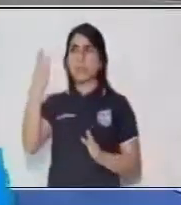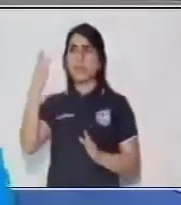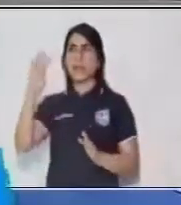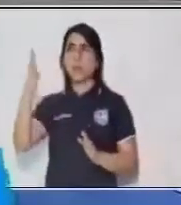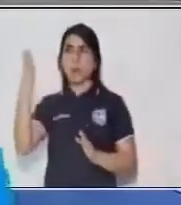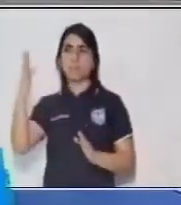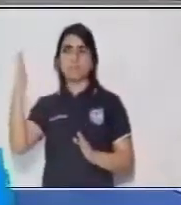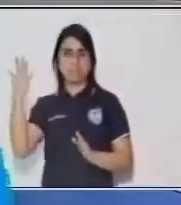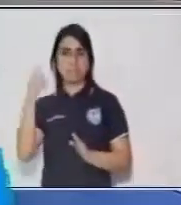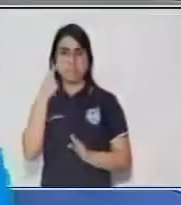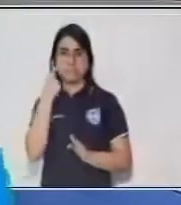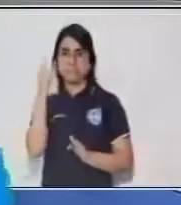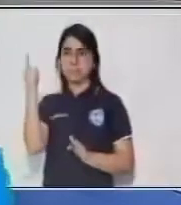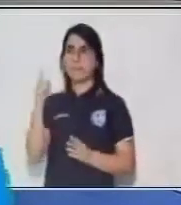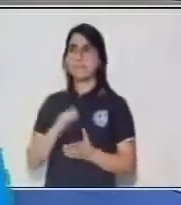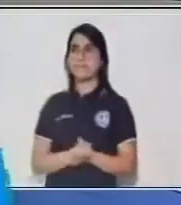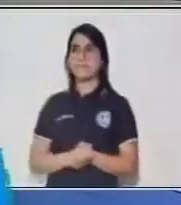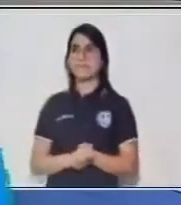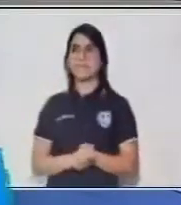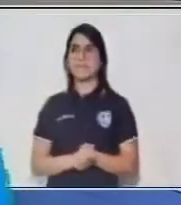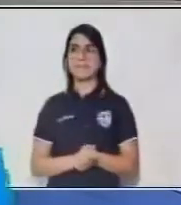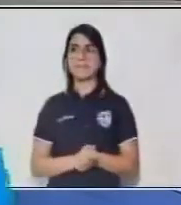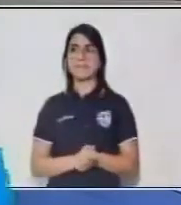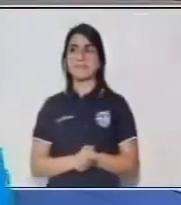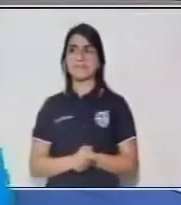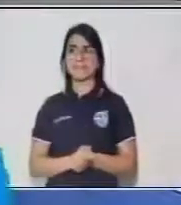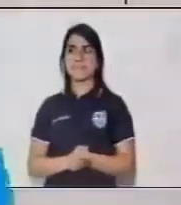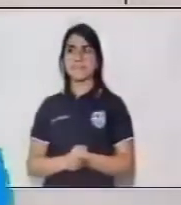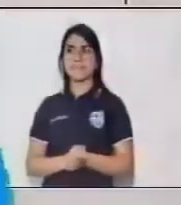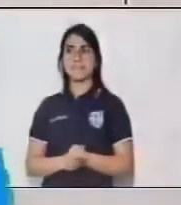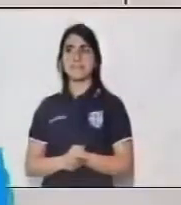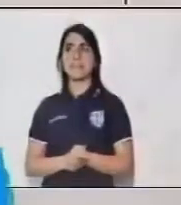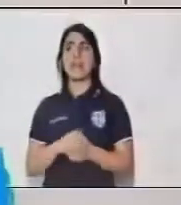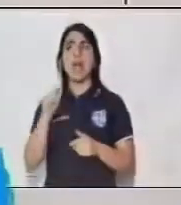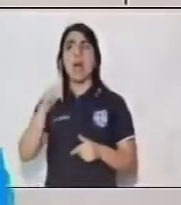tenemos 1/3 elevado a la 0,